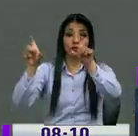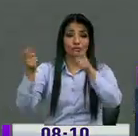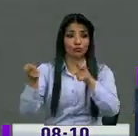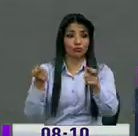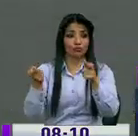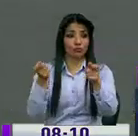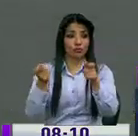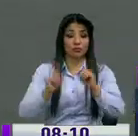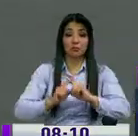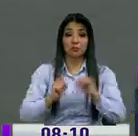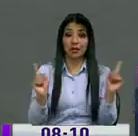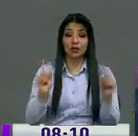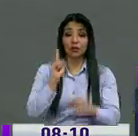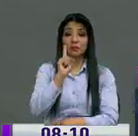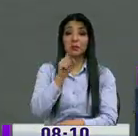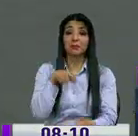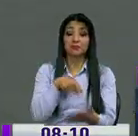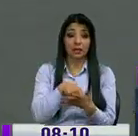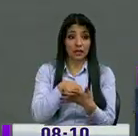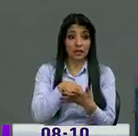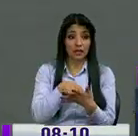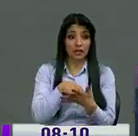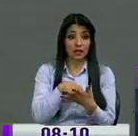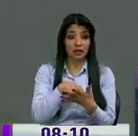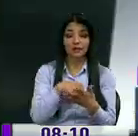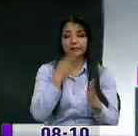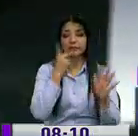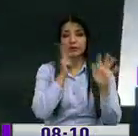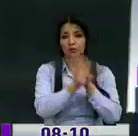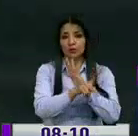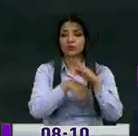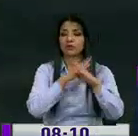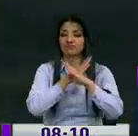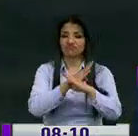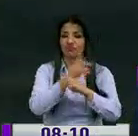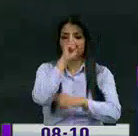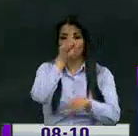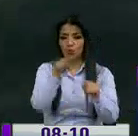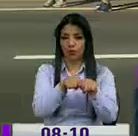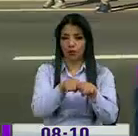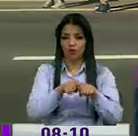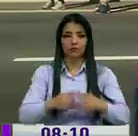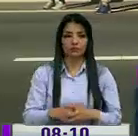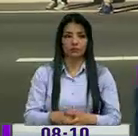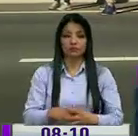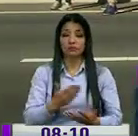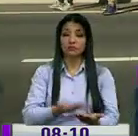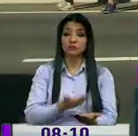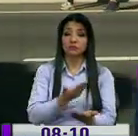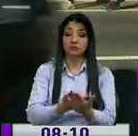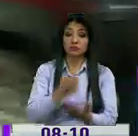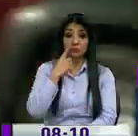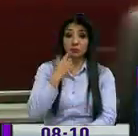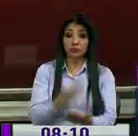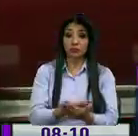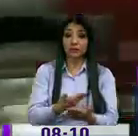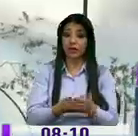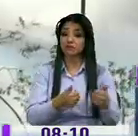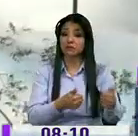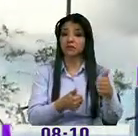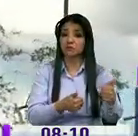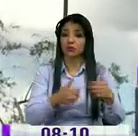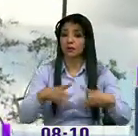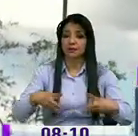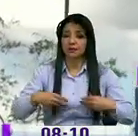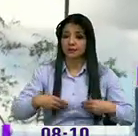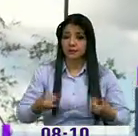embargo, apenas 1.000 de estas se han impugnado. De acuerdo a la comunidad, las pruebas que presentan no serían aceptadas por los entes